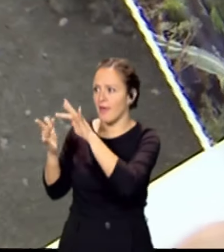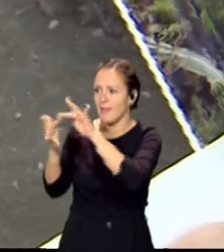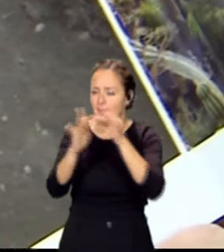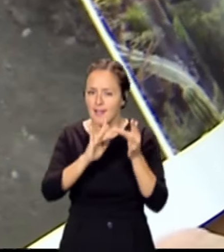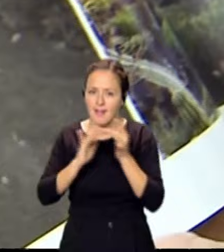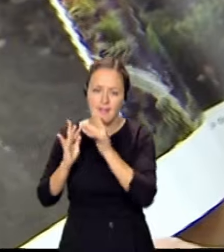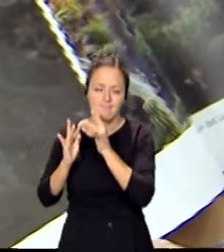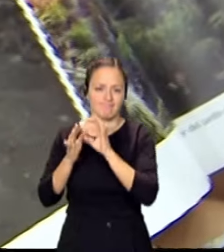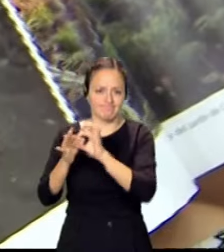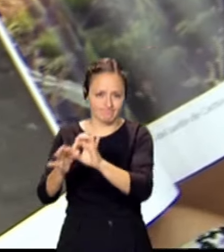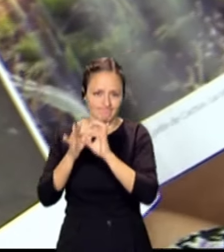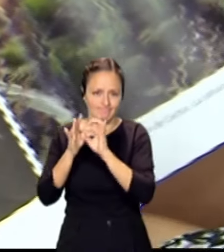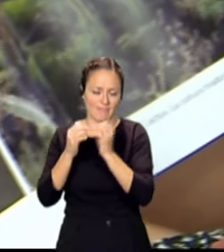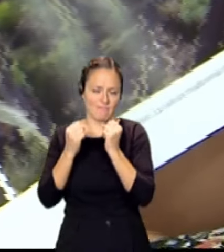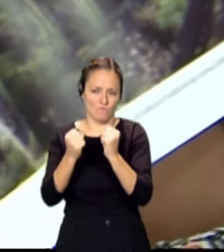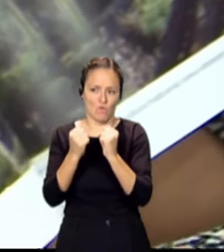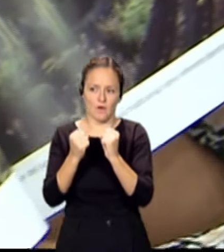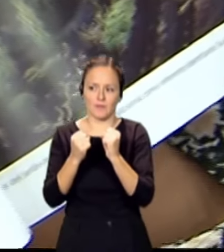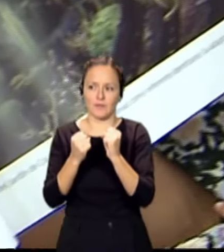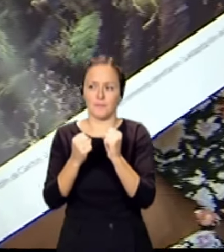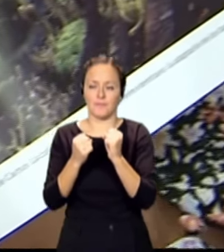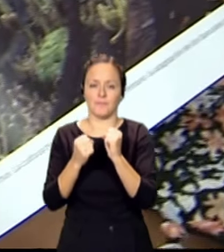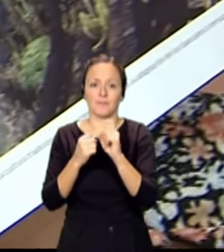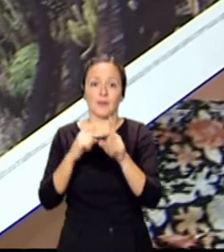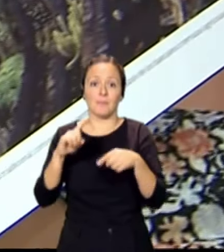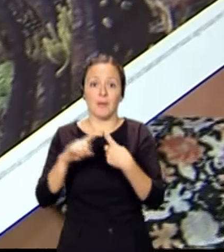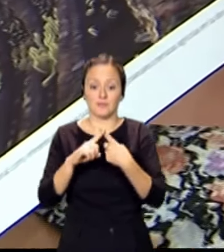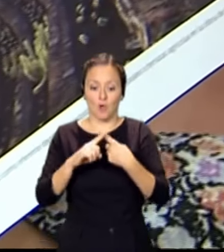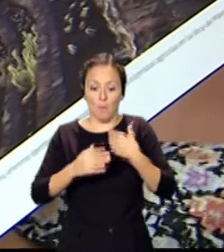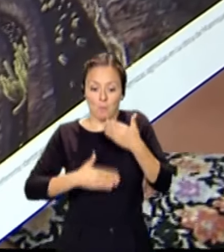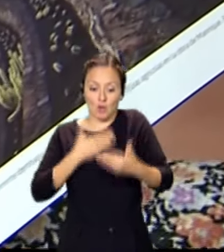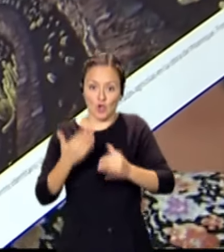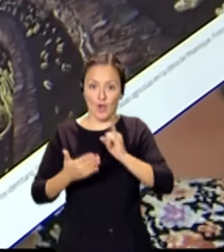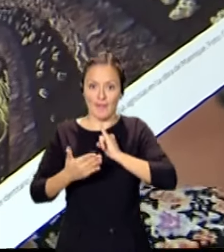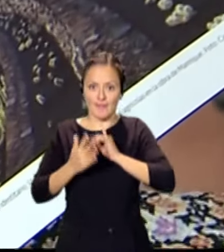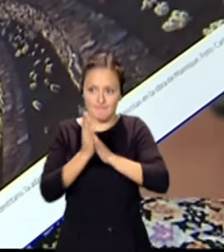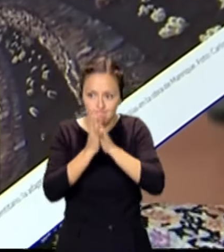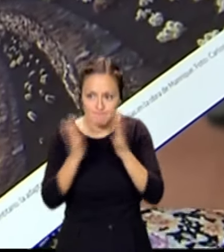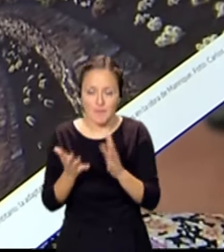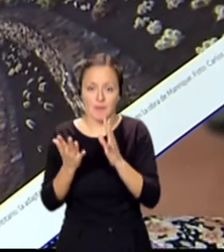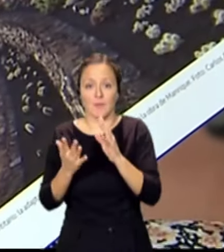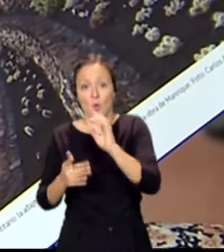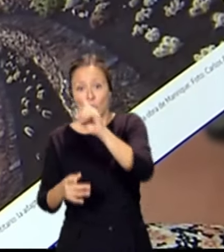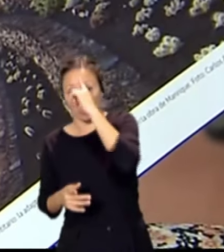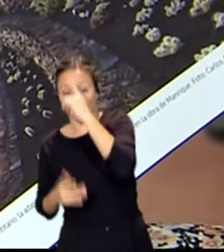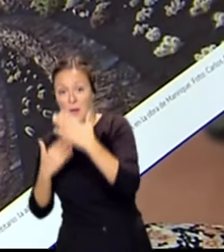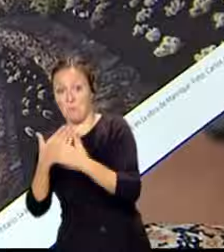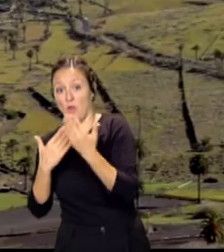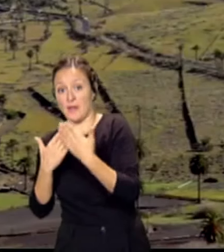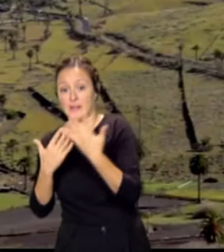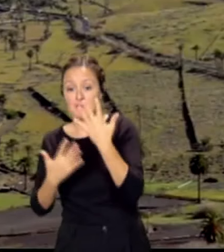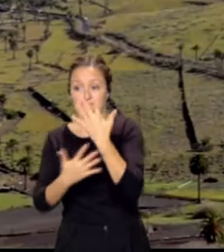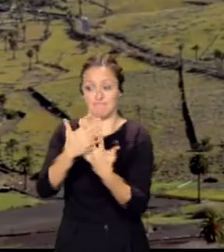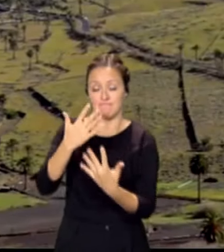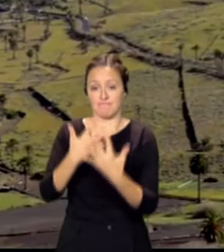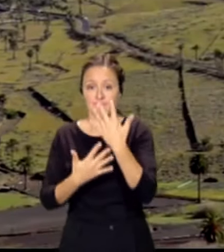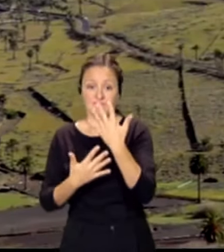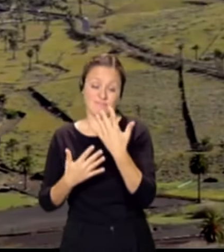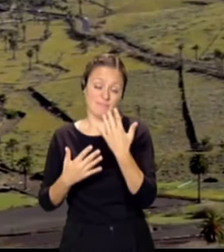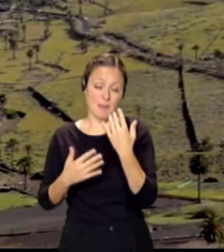imbricado eh los procesos identitarios con la cultura de la modernidad adquirida fundamentalmente en